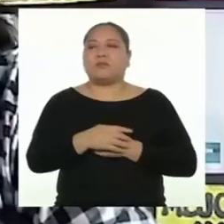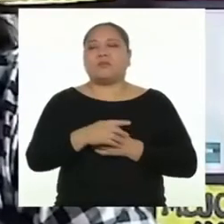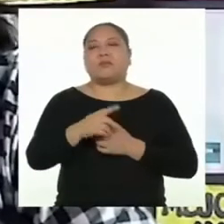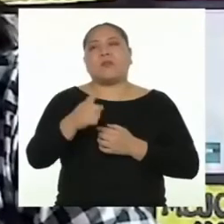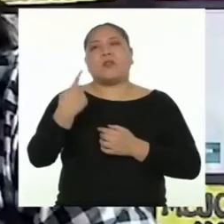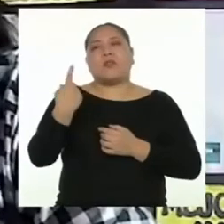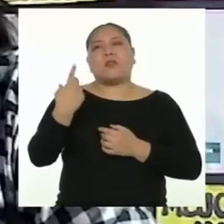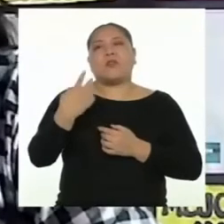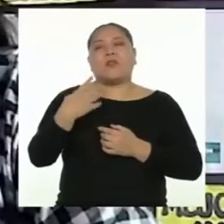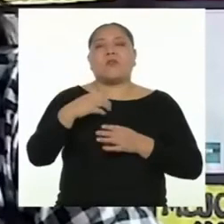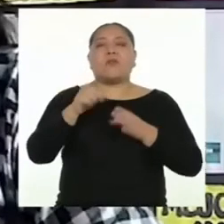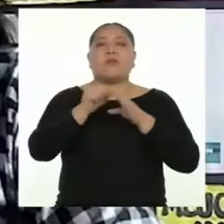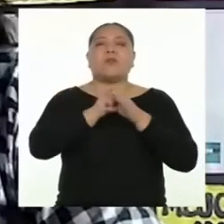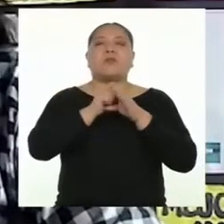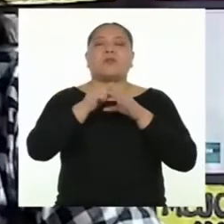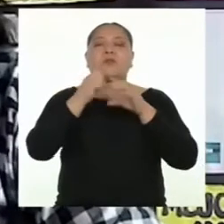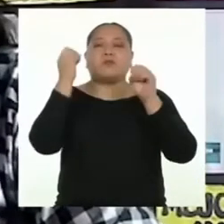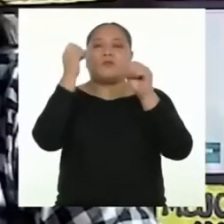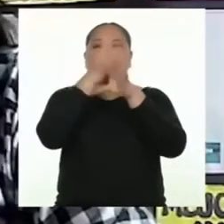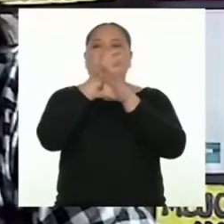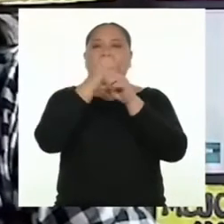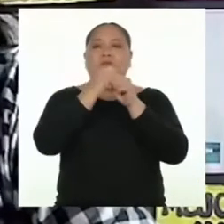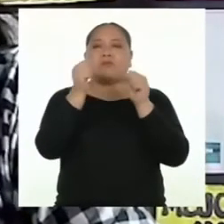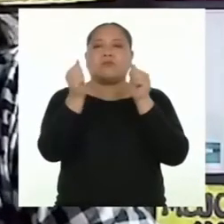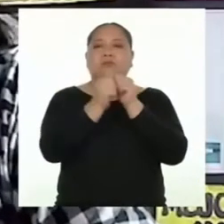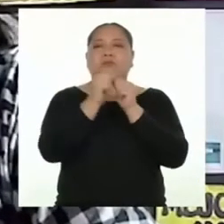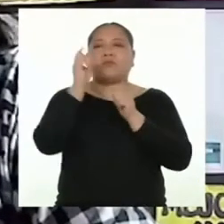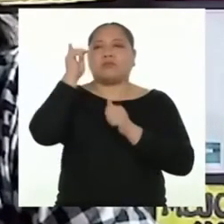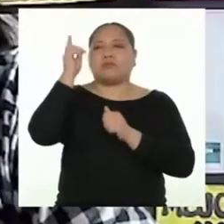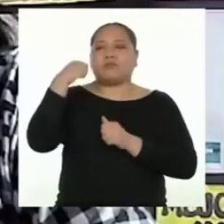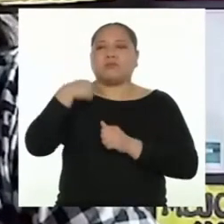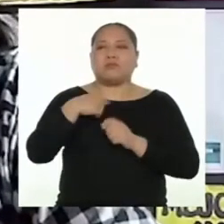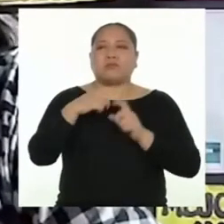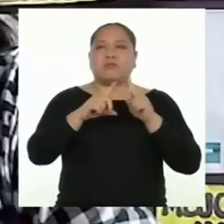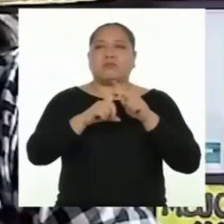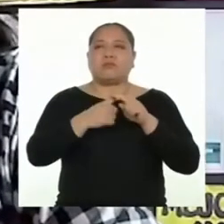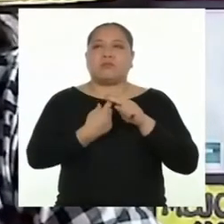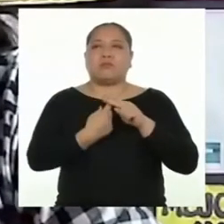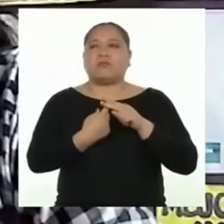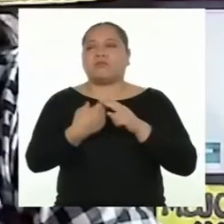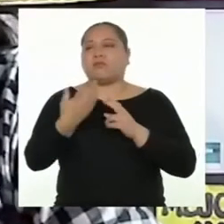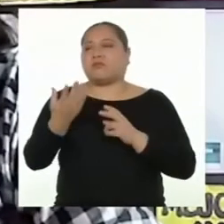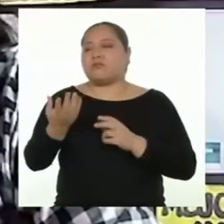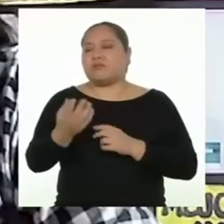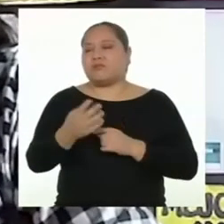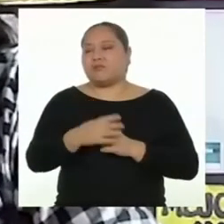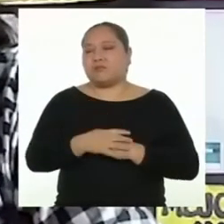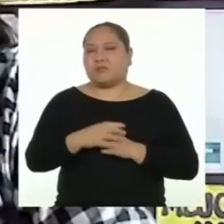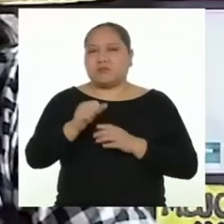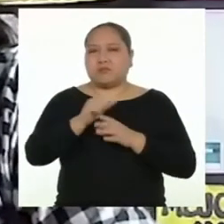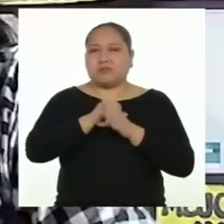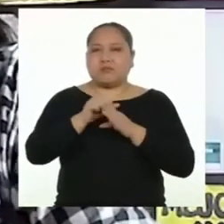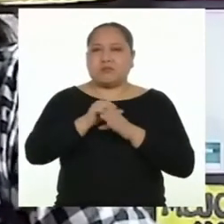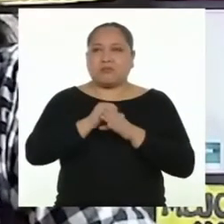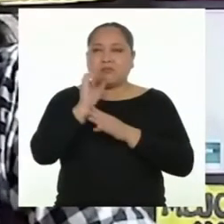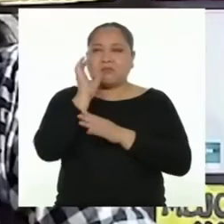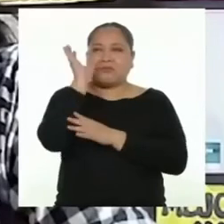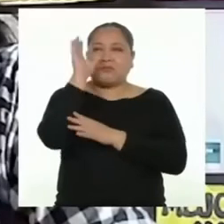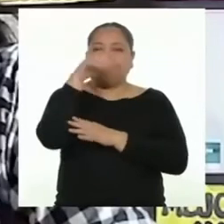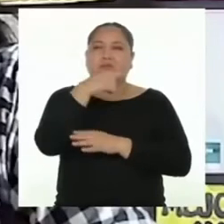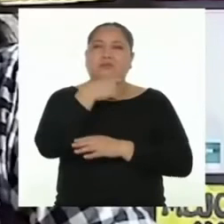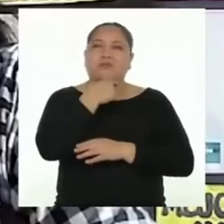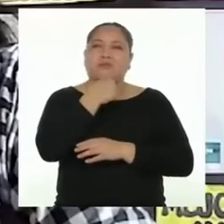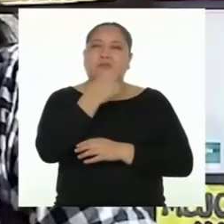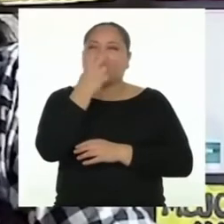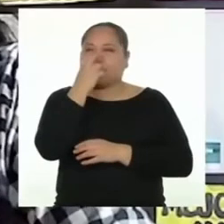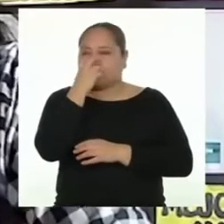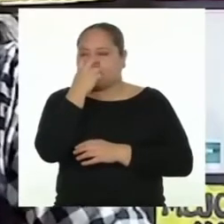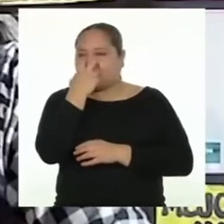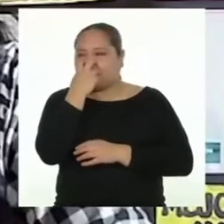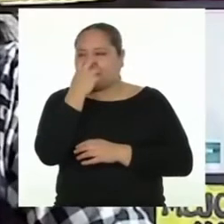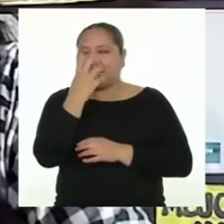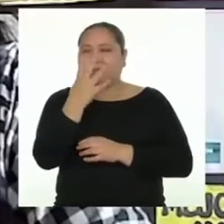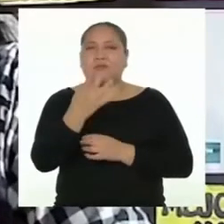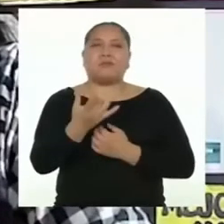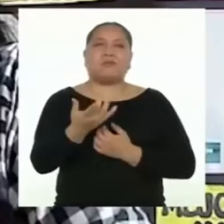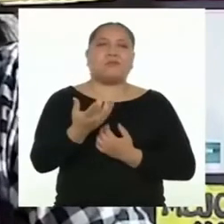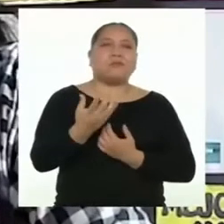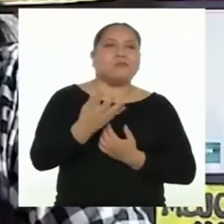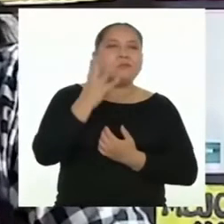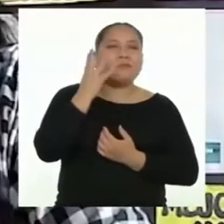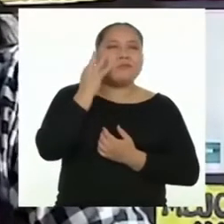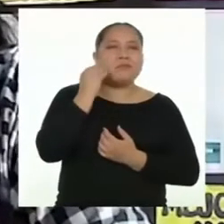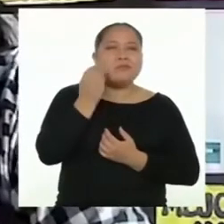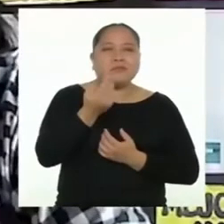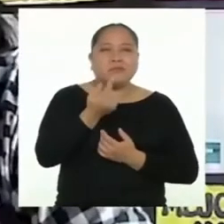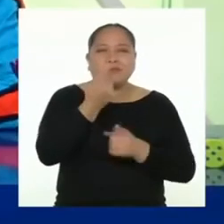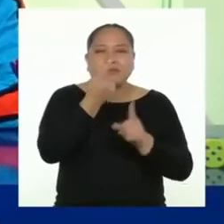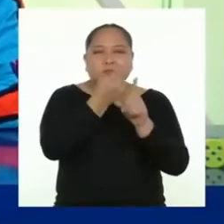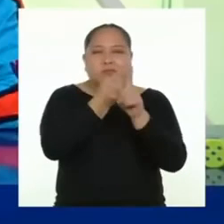mediante videollamada con mi profesor. Yo lo empecé a practicar por el hecho de que tengo la curiosidad de experimentar un